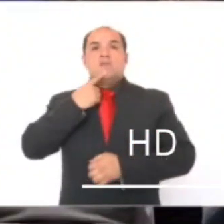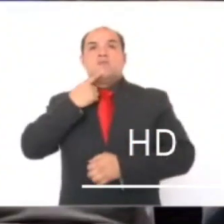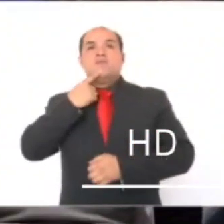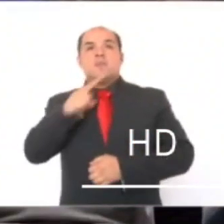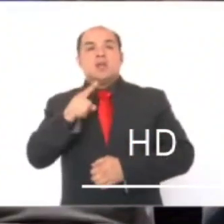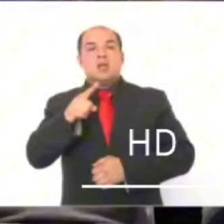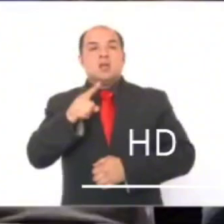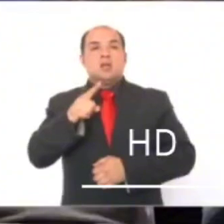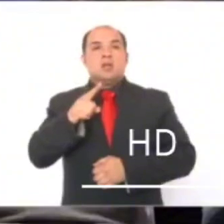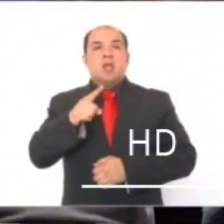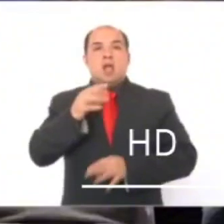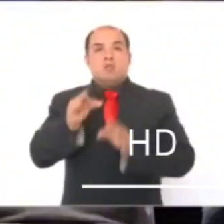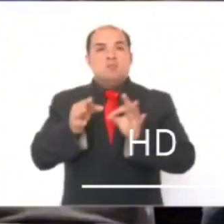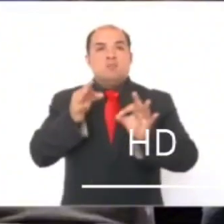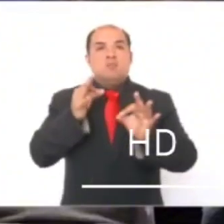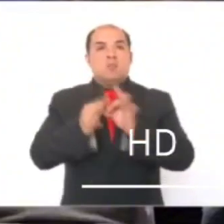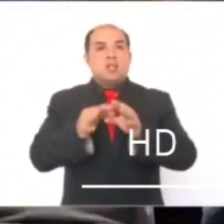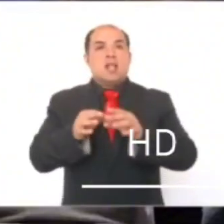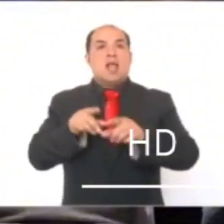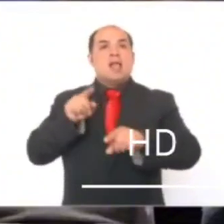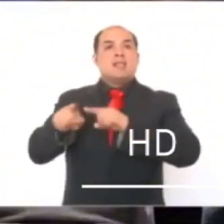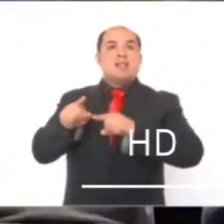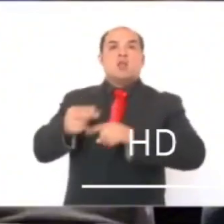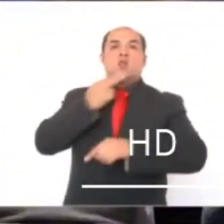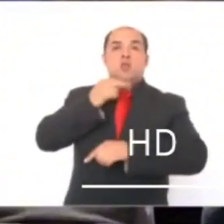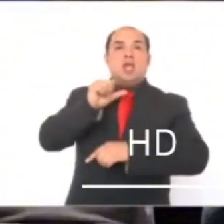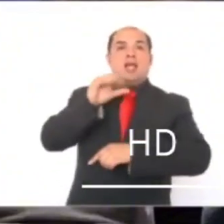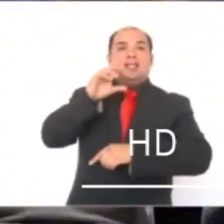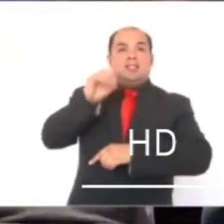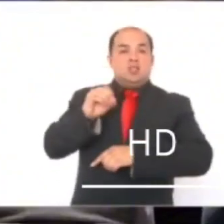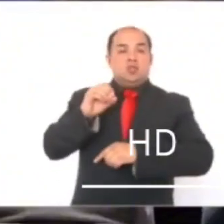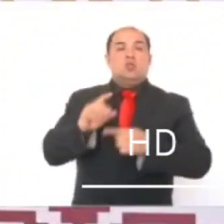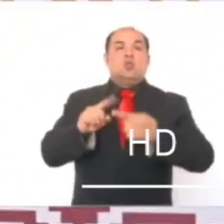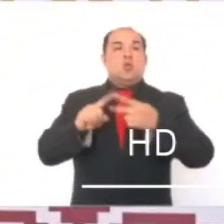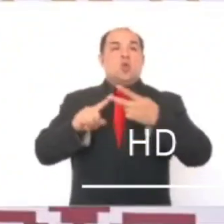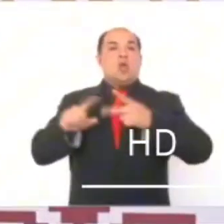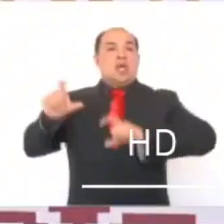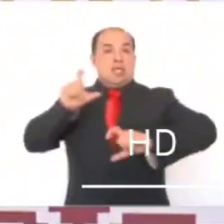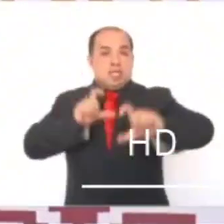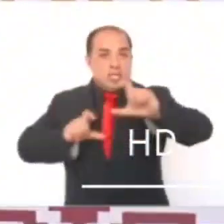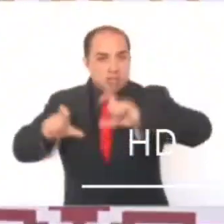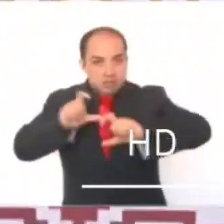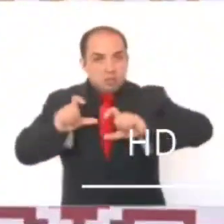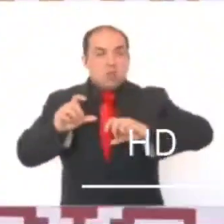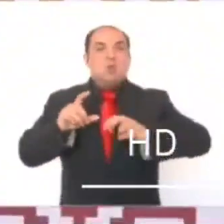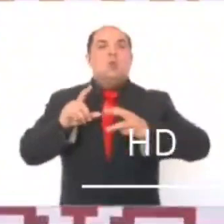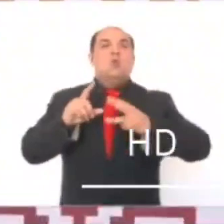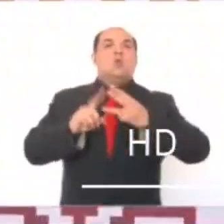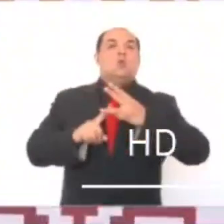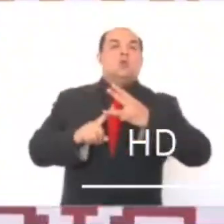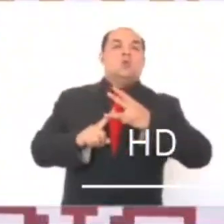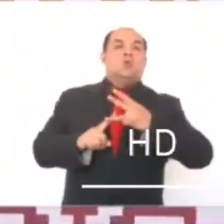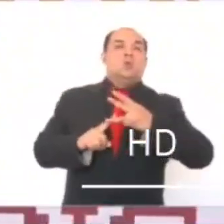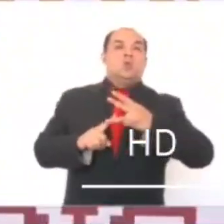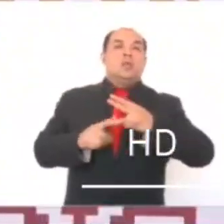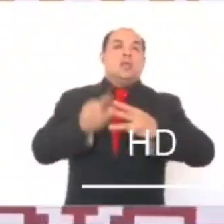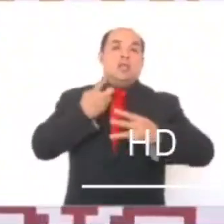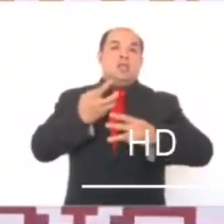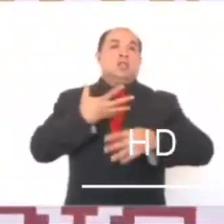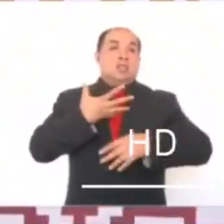manera sistemática los ataques mediante ácido, sustancias químicas o corrosivas de los cuales